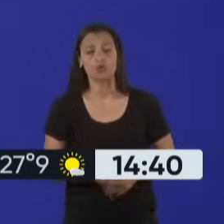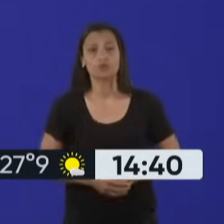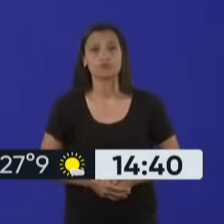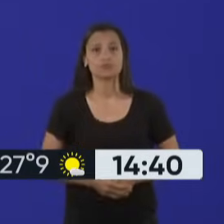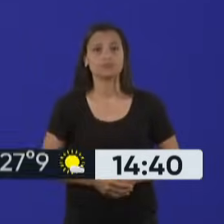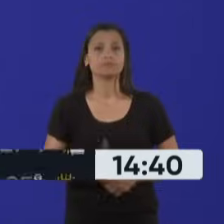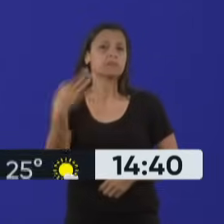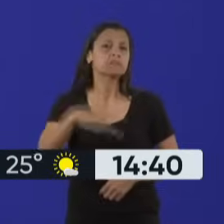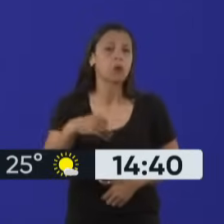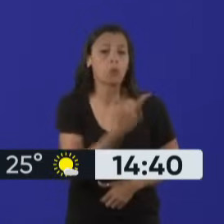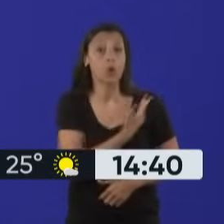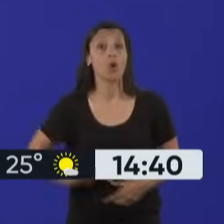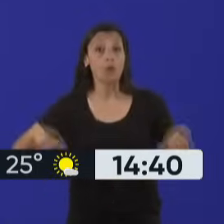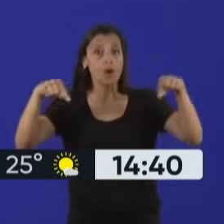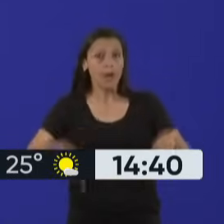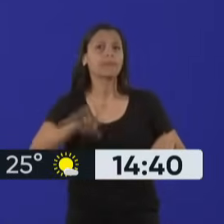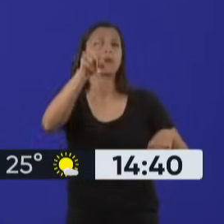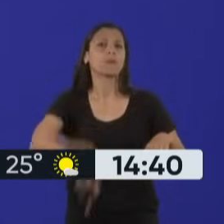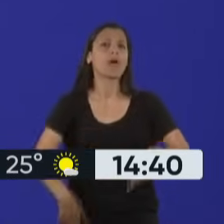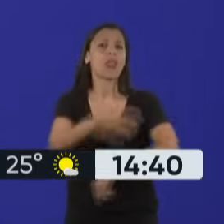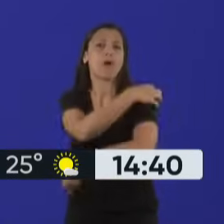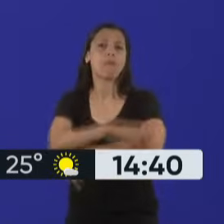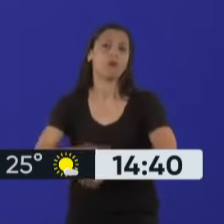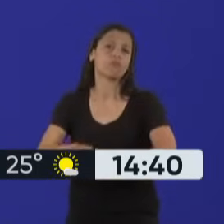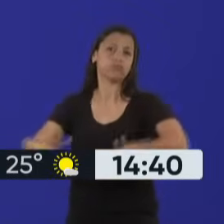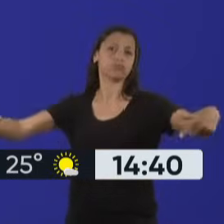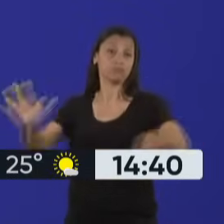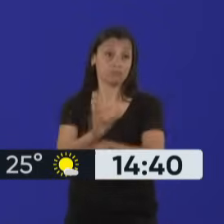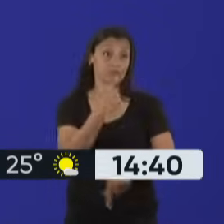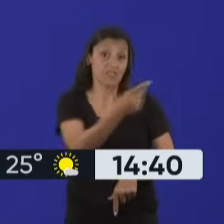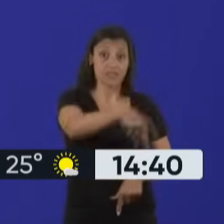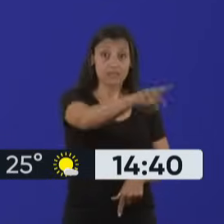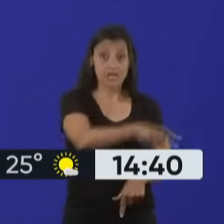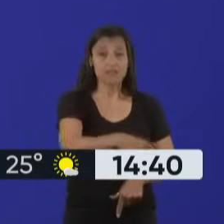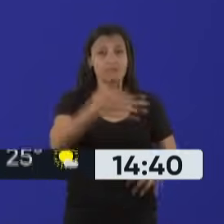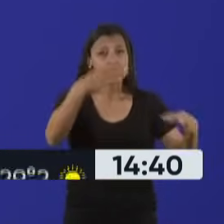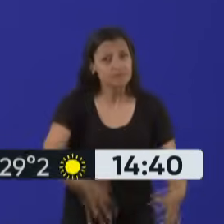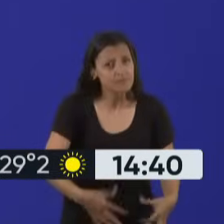que la pobreza se multiplicara enormemente. Y la realidad es que